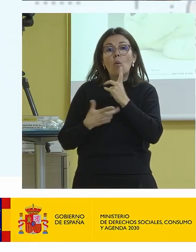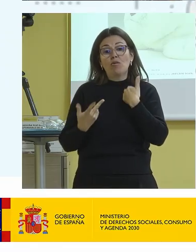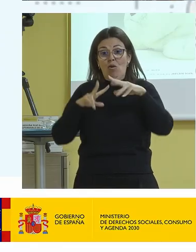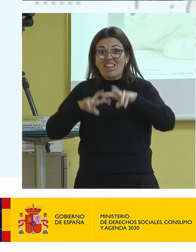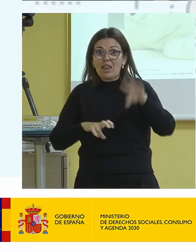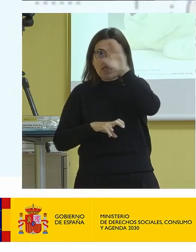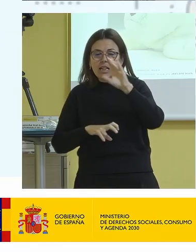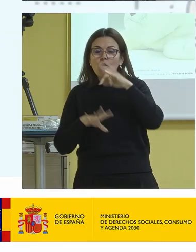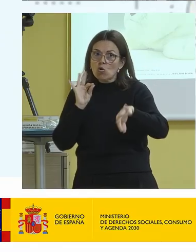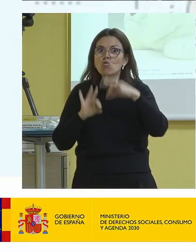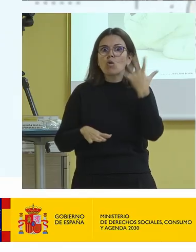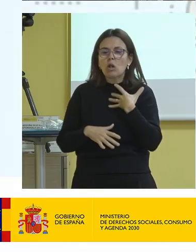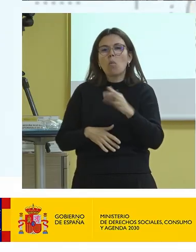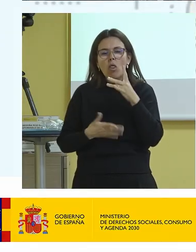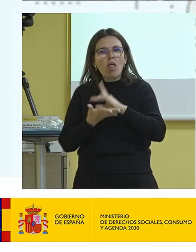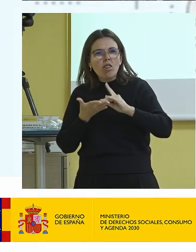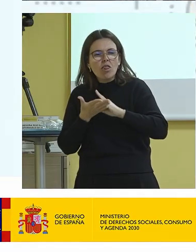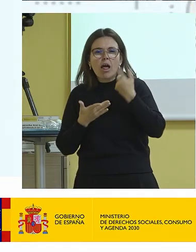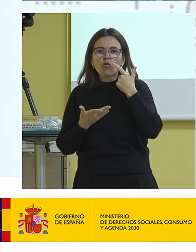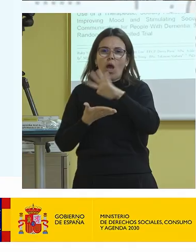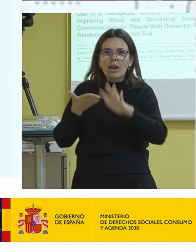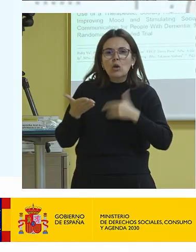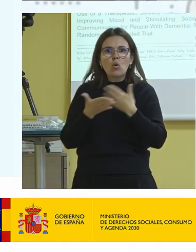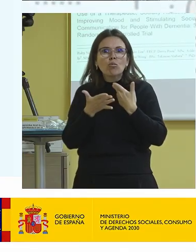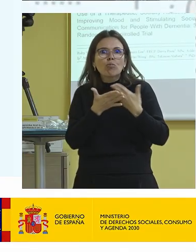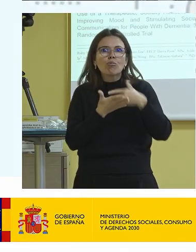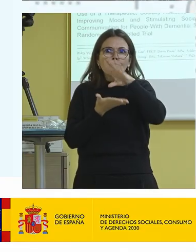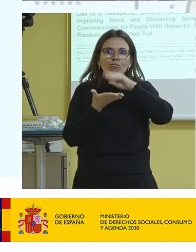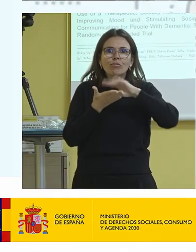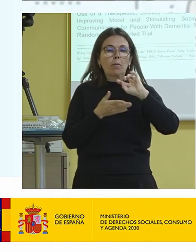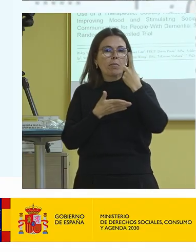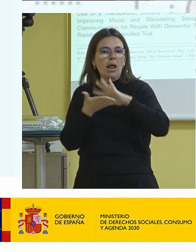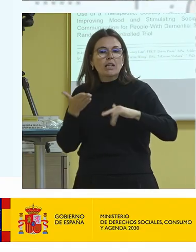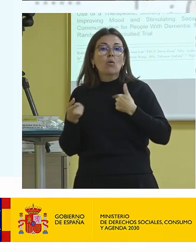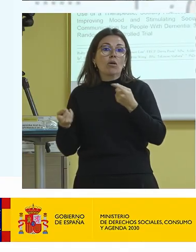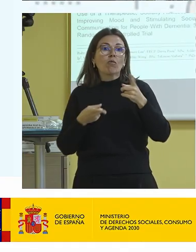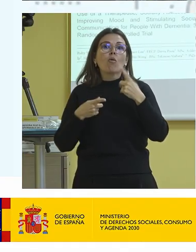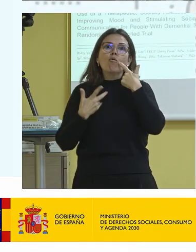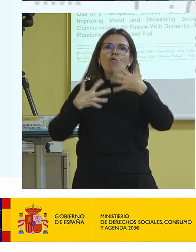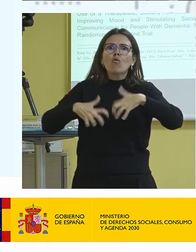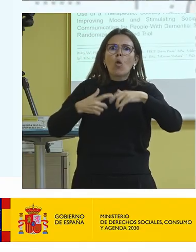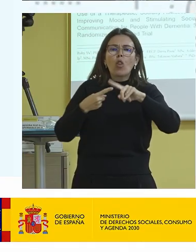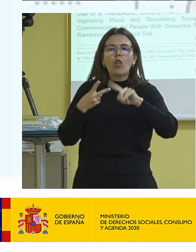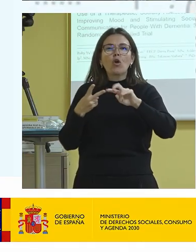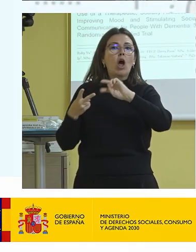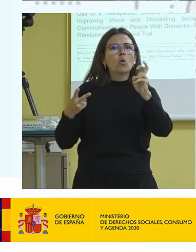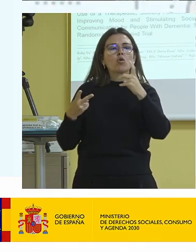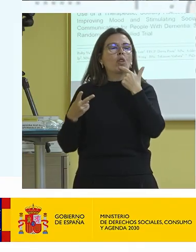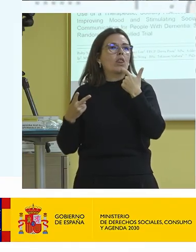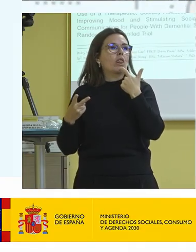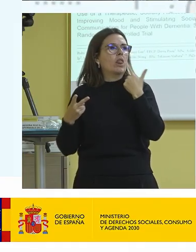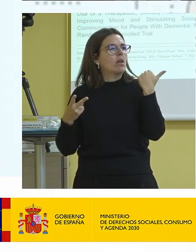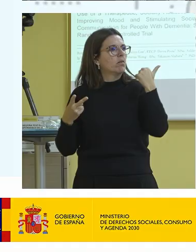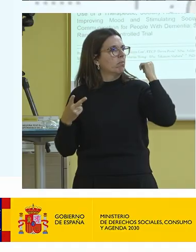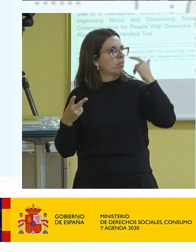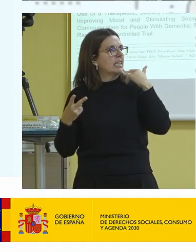investigador científico tienes la suerte de poder hacer a base de datos y a buscar artículos, y claro que los ves. Primer artículo que encuentras, esto funciona. Segunda cosa que encuentras, creo que está